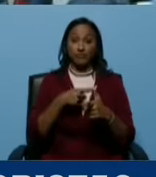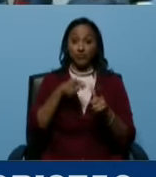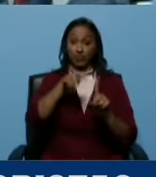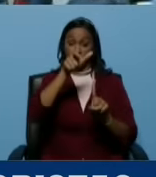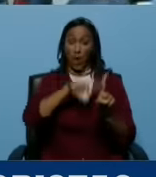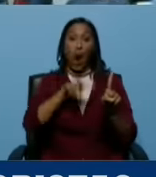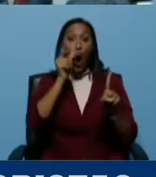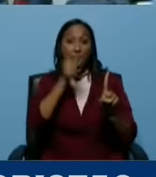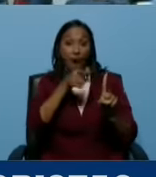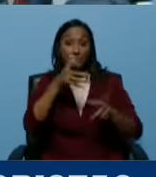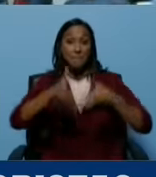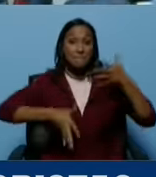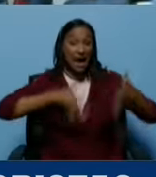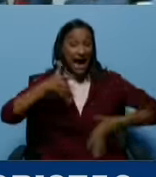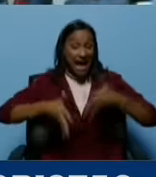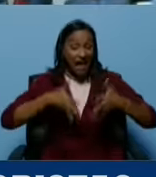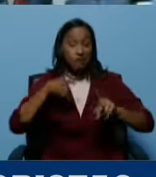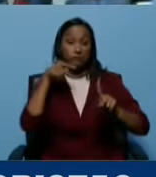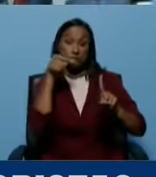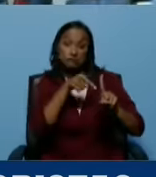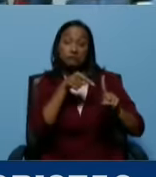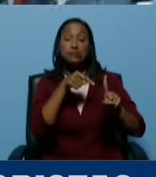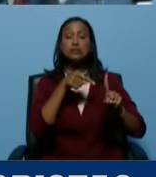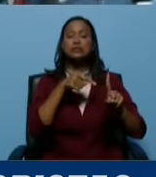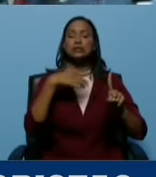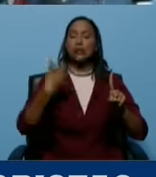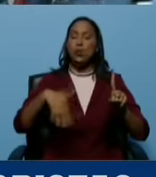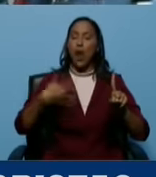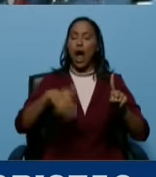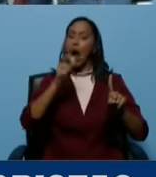Barreto, con todo ese prontuario,